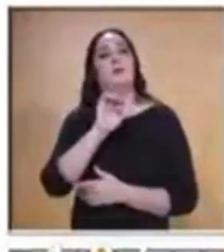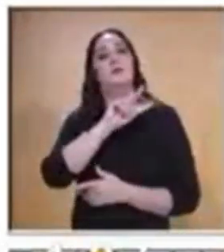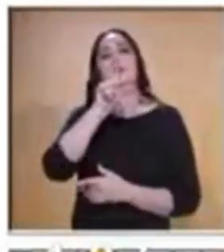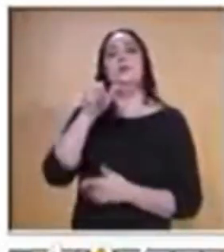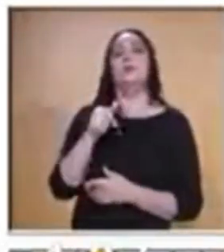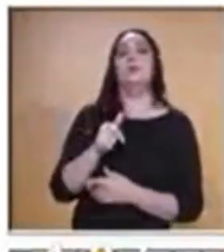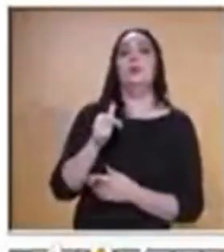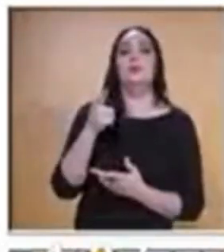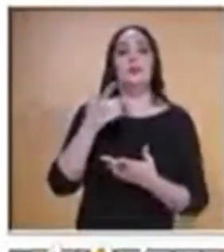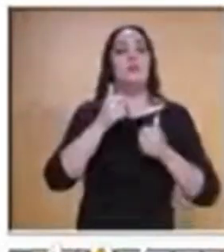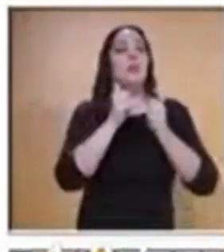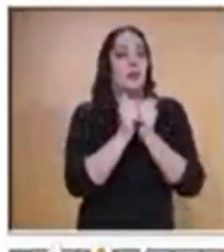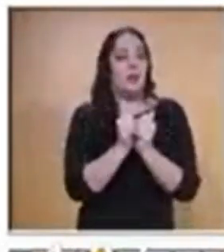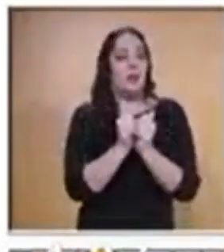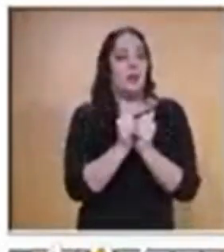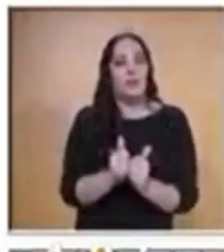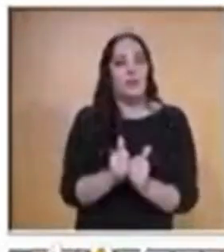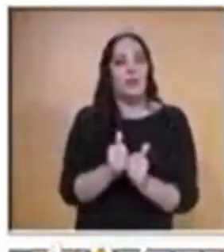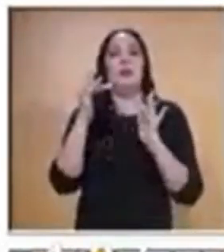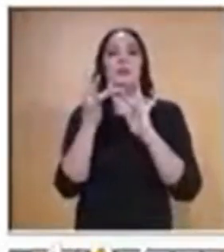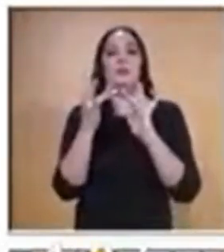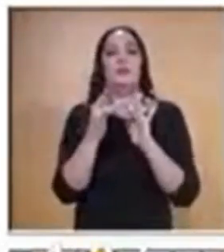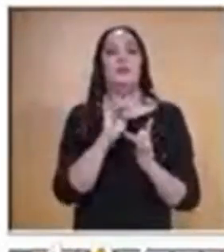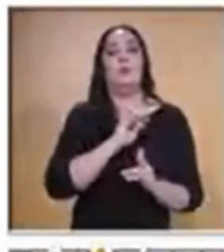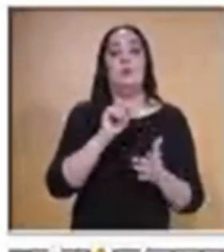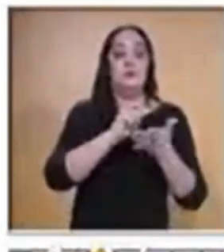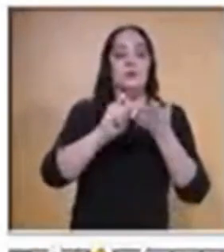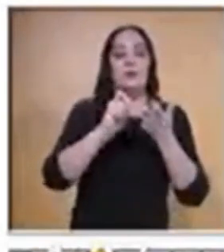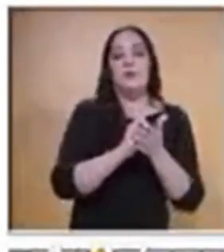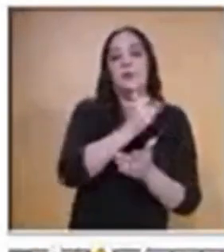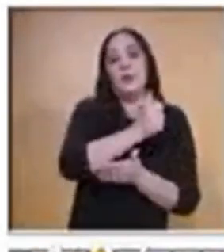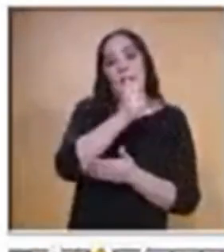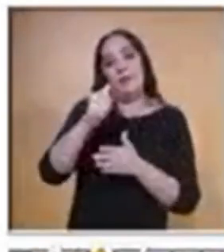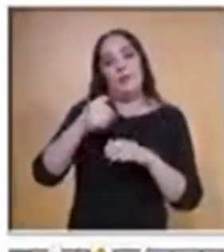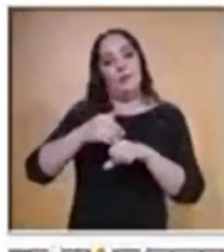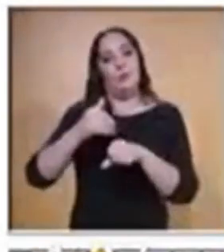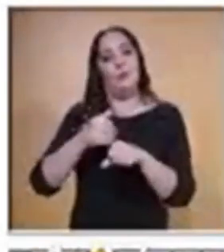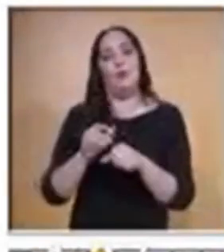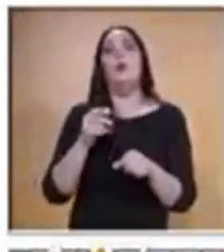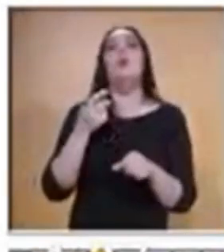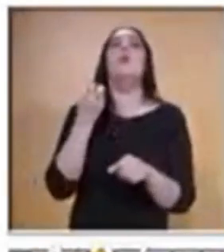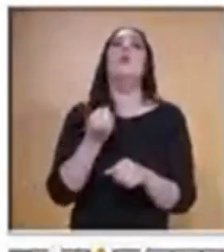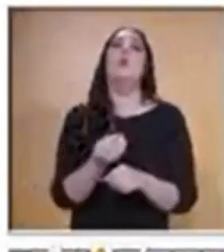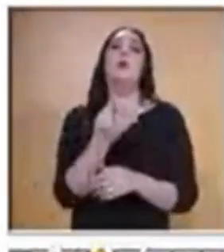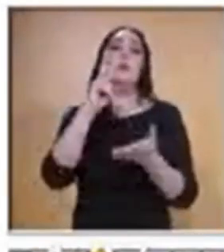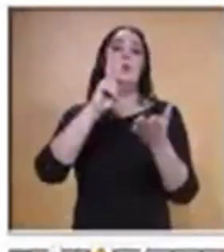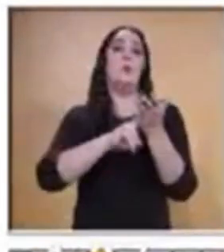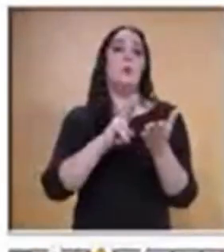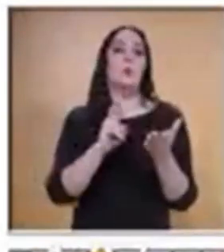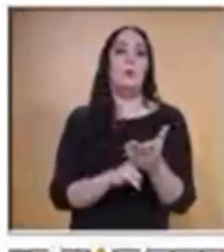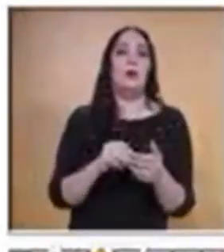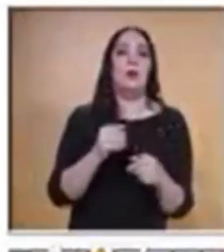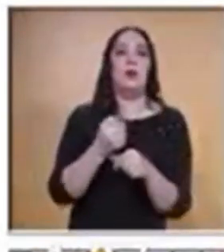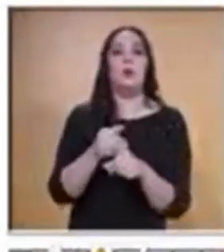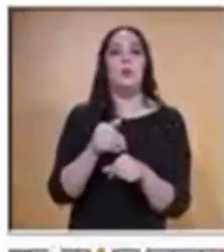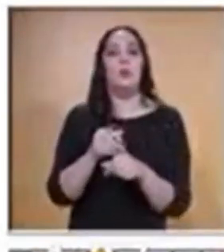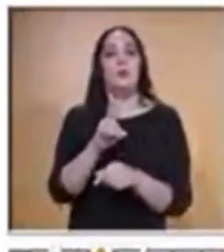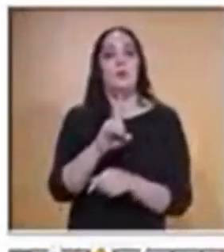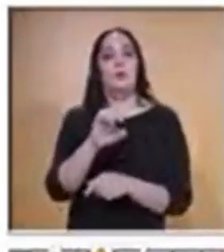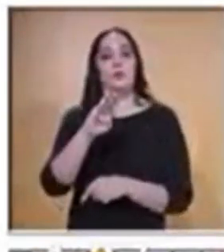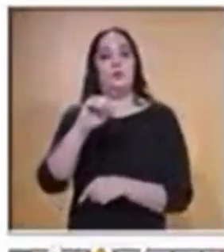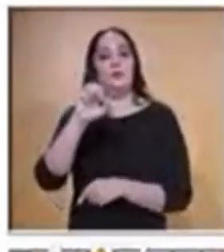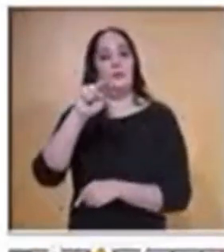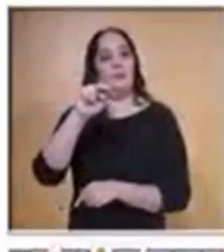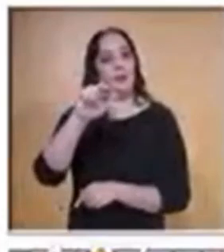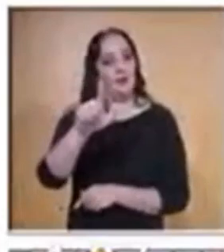queda guardado. Escribe frente a cada número romano su equivalente en numeración decimal. Para los que nos escuchan en radio, tenemos